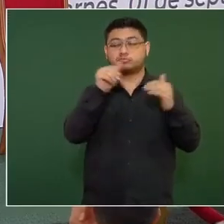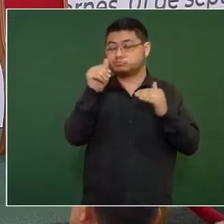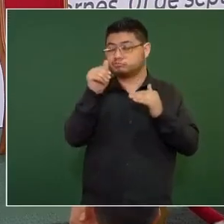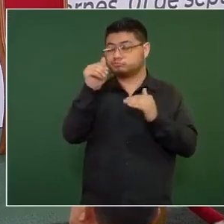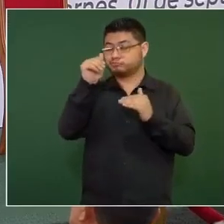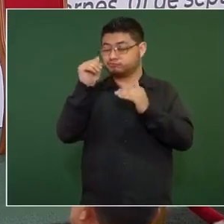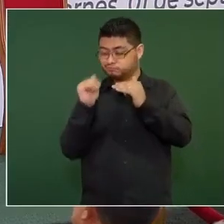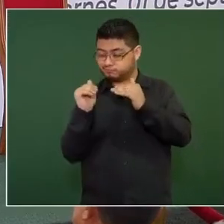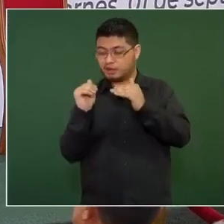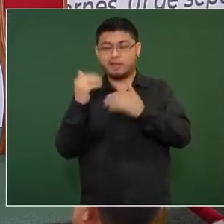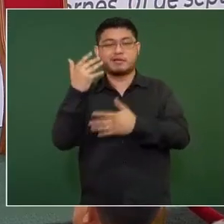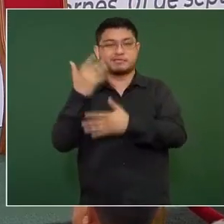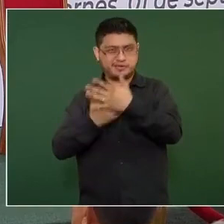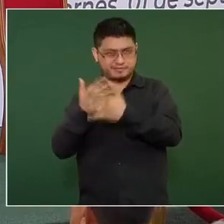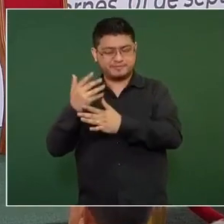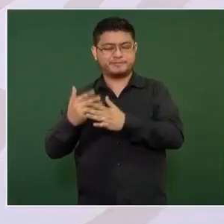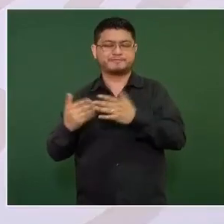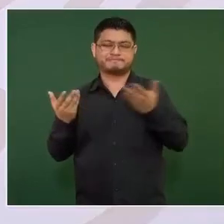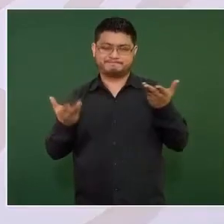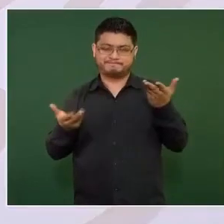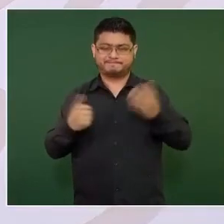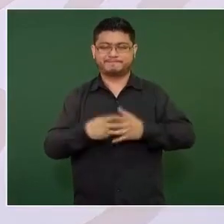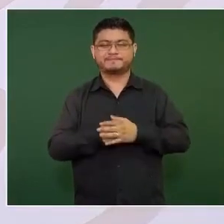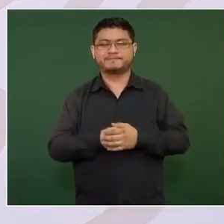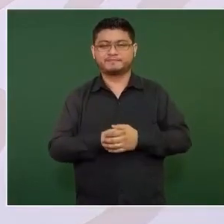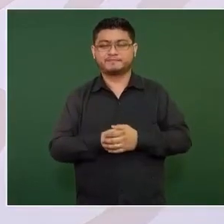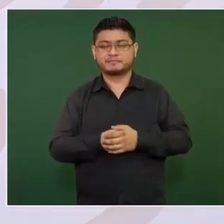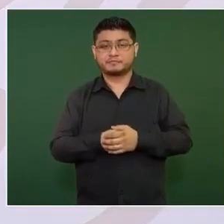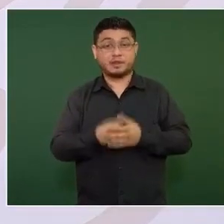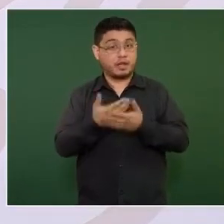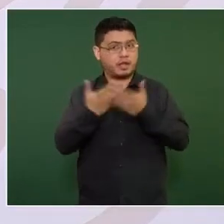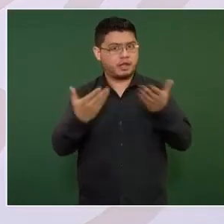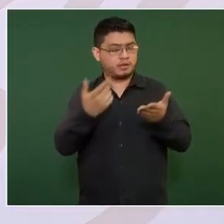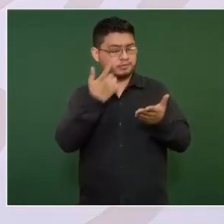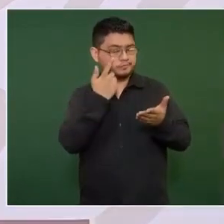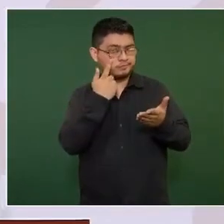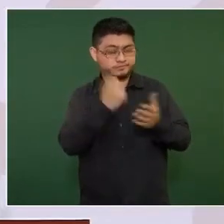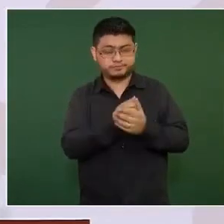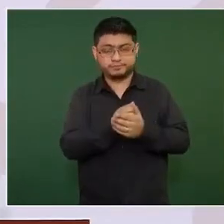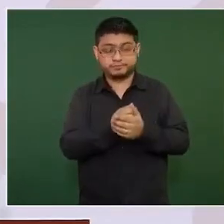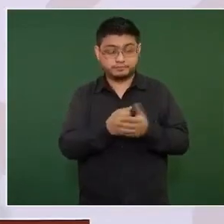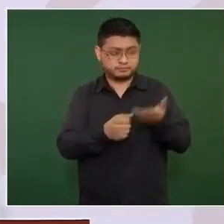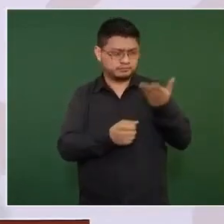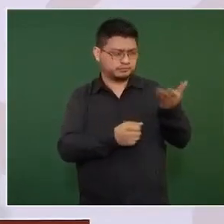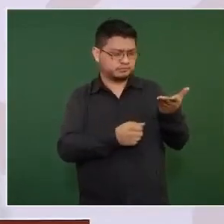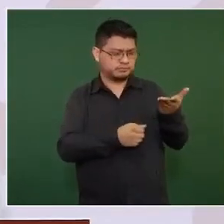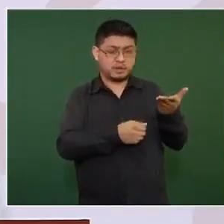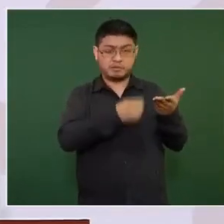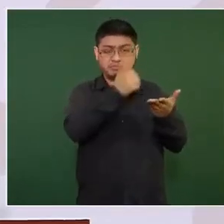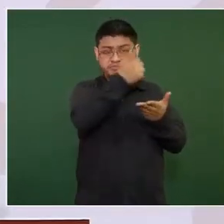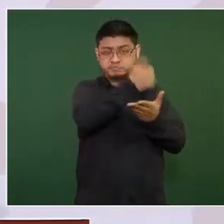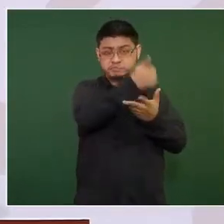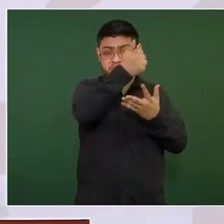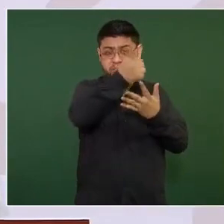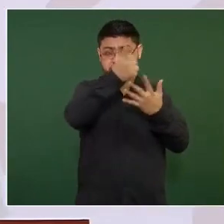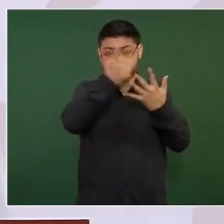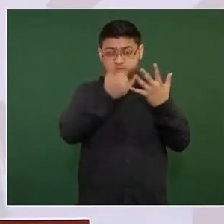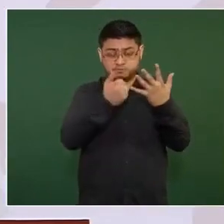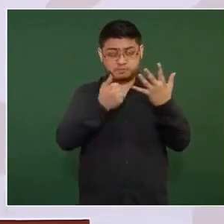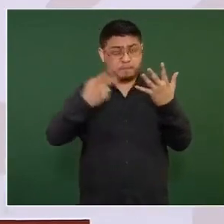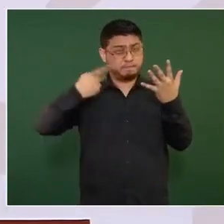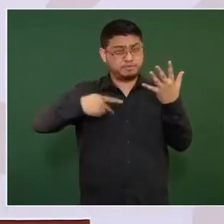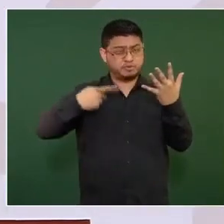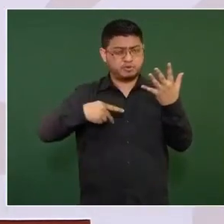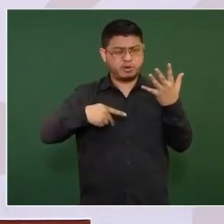veces. Ahora bien, si comparamos la desigualdad de ingresos por persona entre el